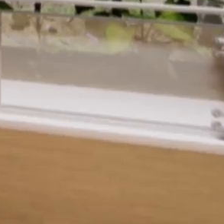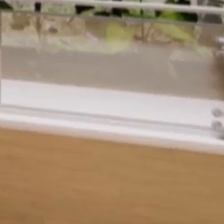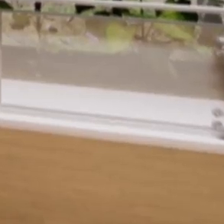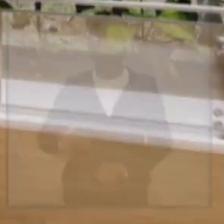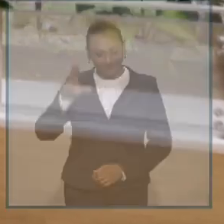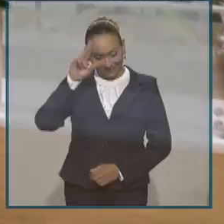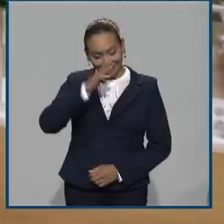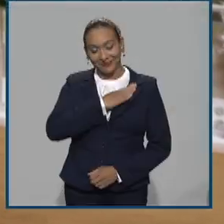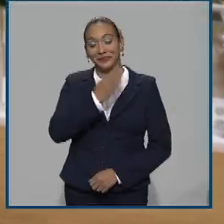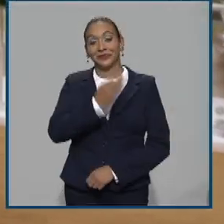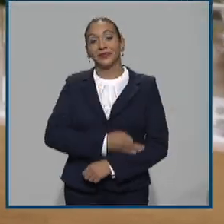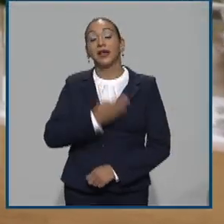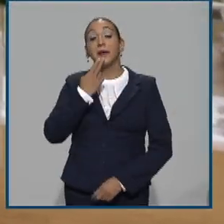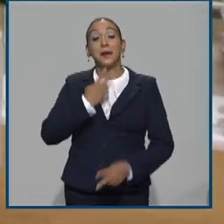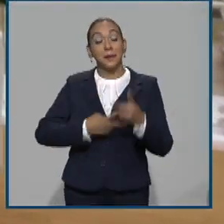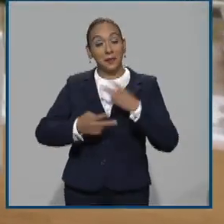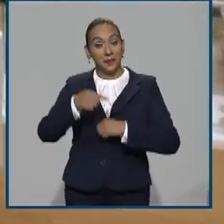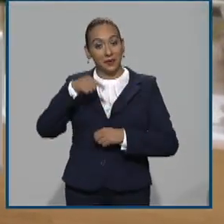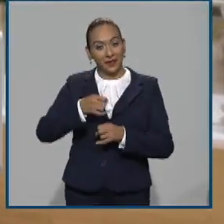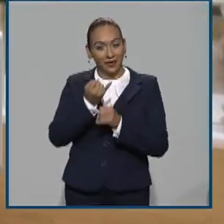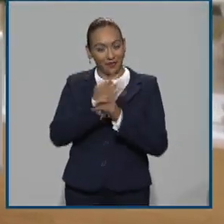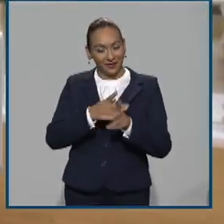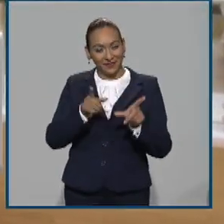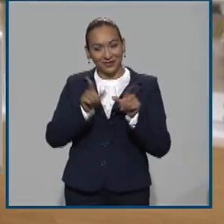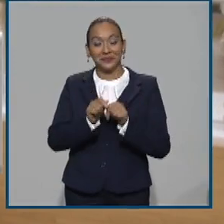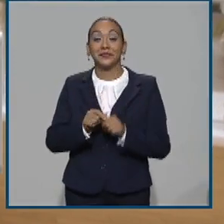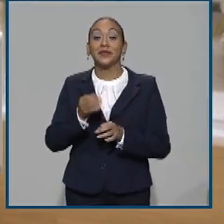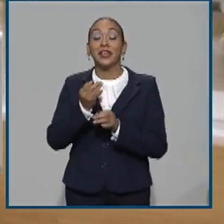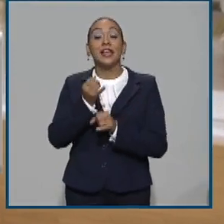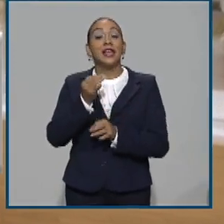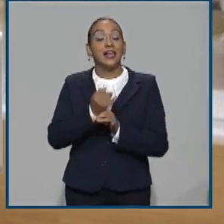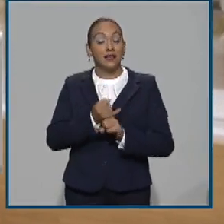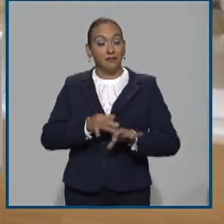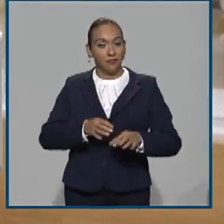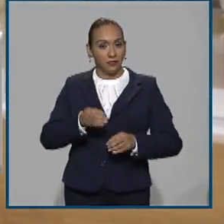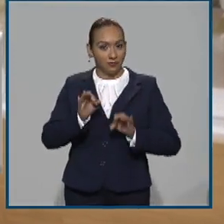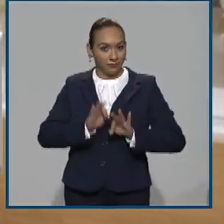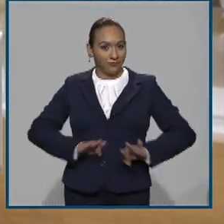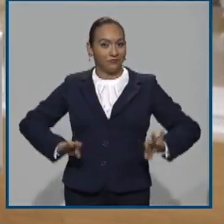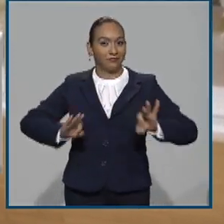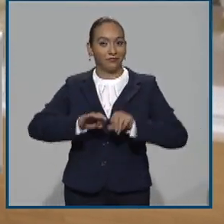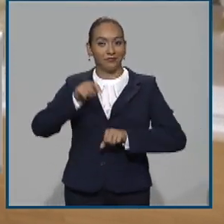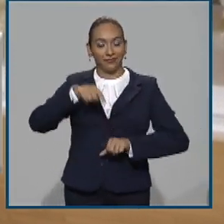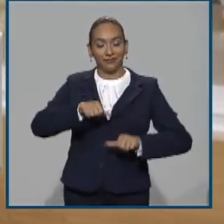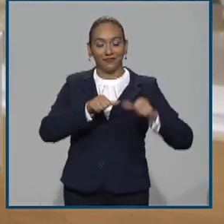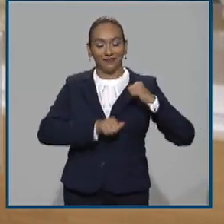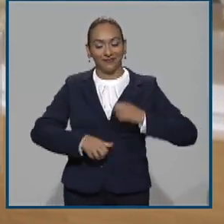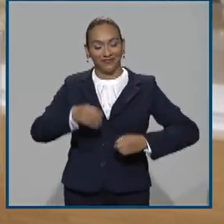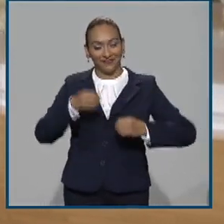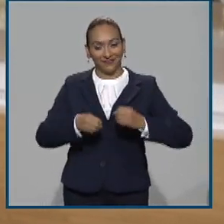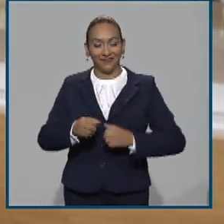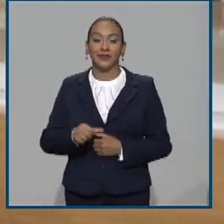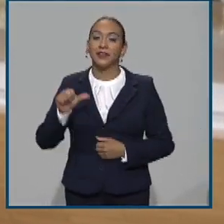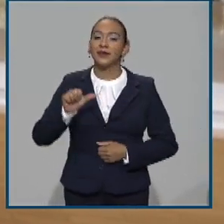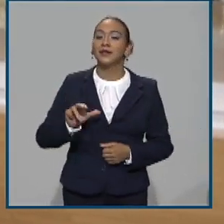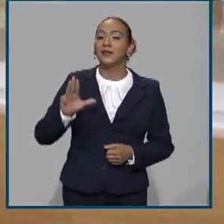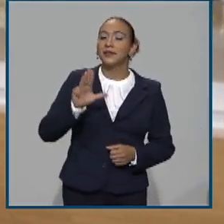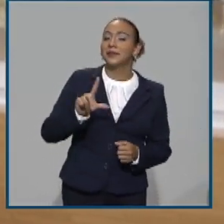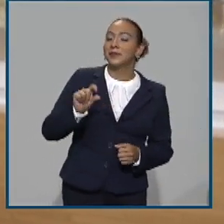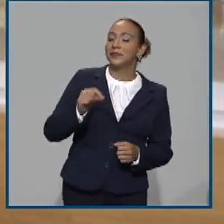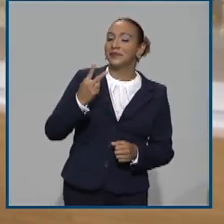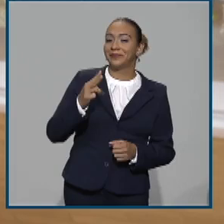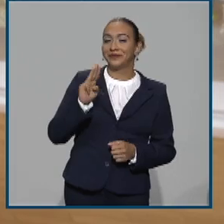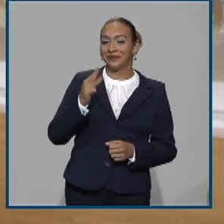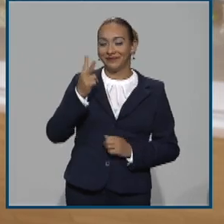Muy buenas tardes, bienvenidos a este corte informativo con la información más reciente del Poder Judicial de la Federación, hoy miércoles 22